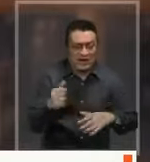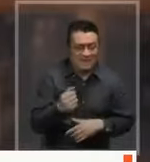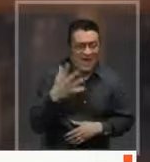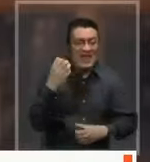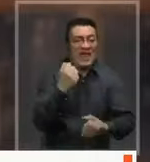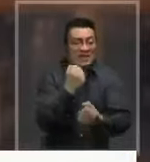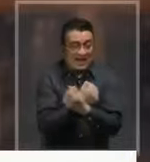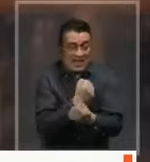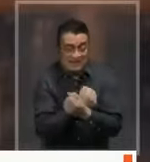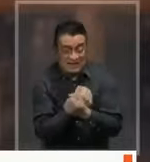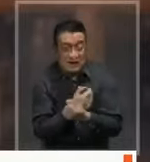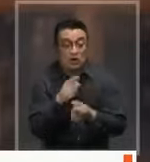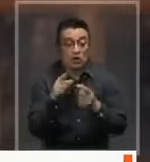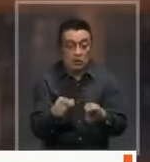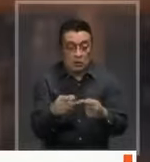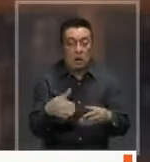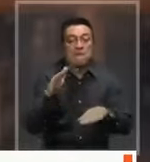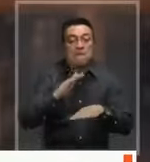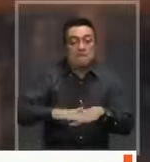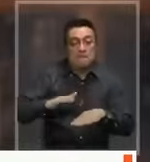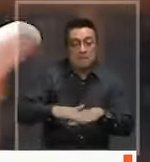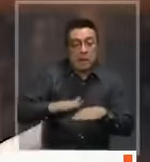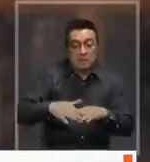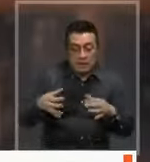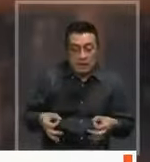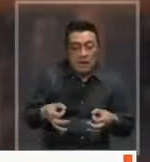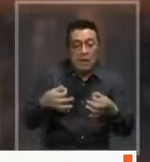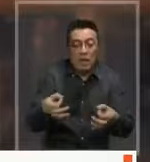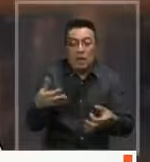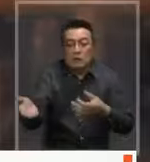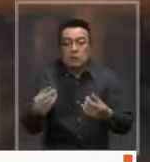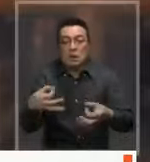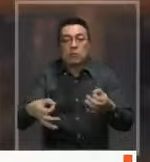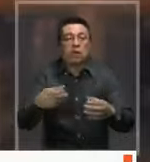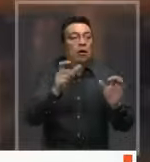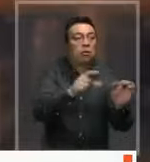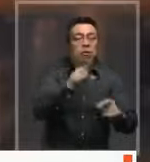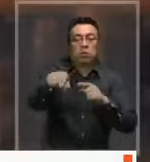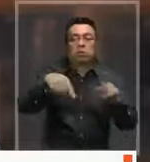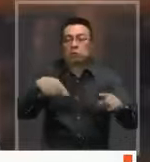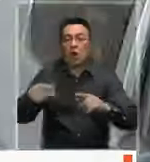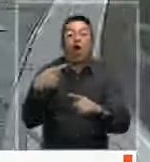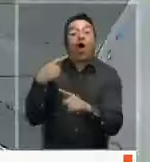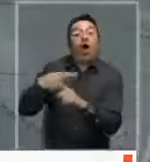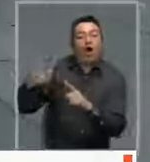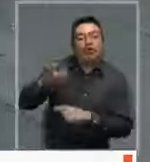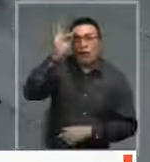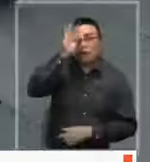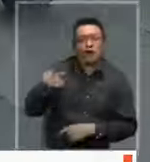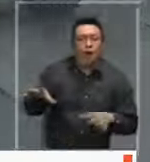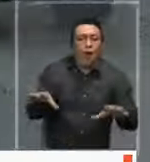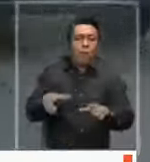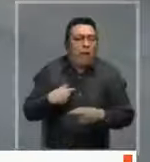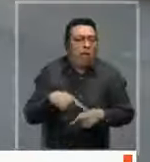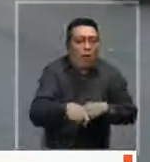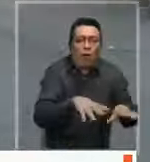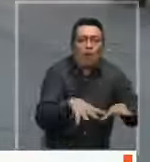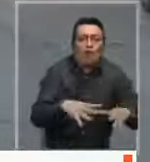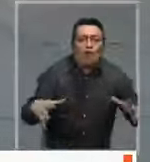están entregando papeles o evaluando medidas cautelares pueden ser realizados por otros funcionarios el Escuadrón municipal de